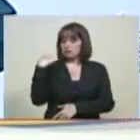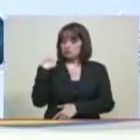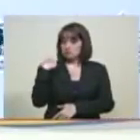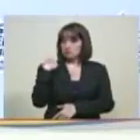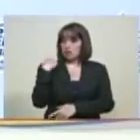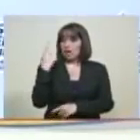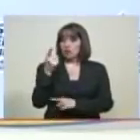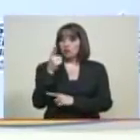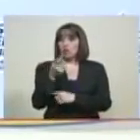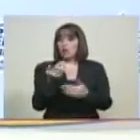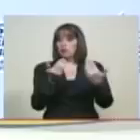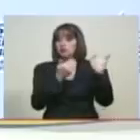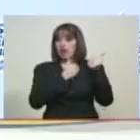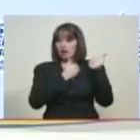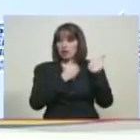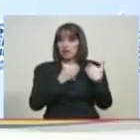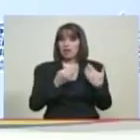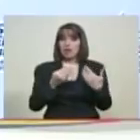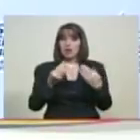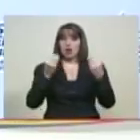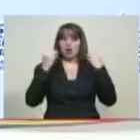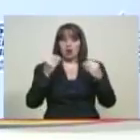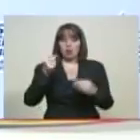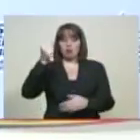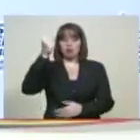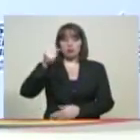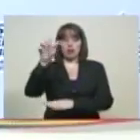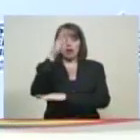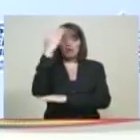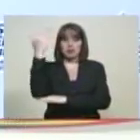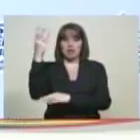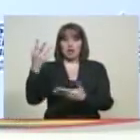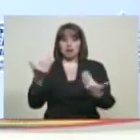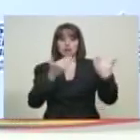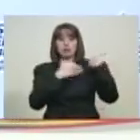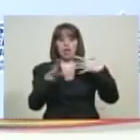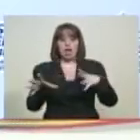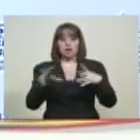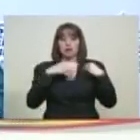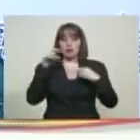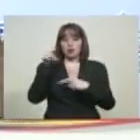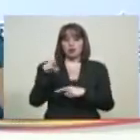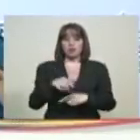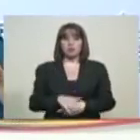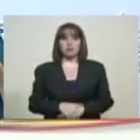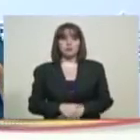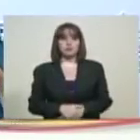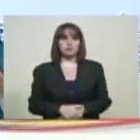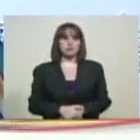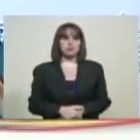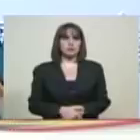encárgate de esta fuerza de este poder lleva la bandera te toca a ti